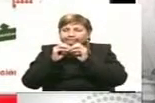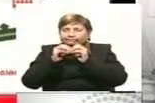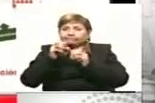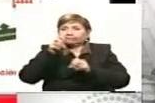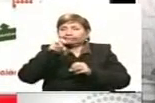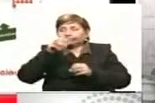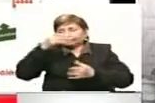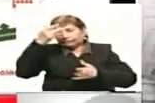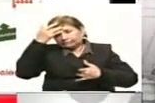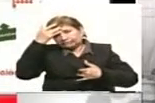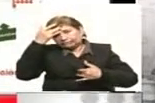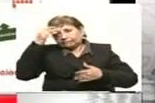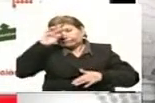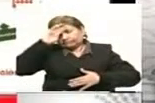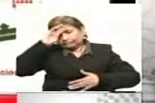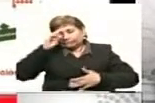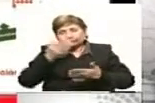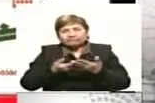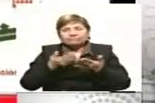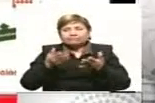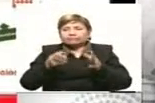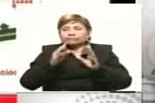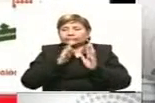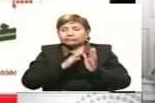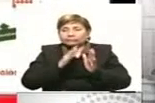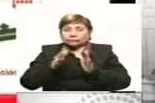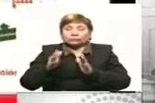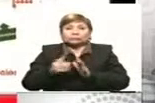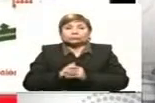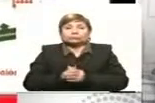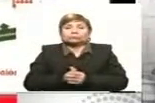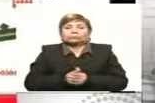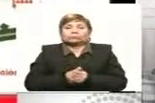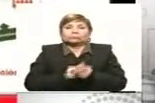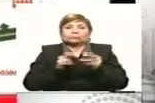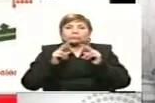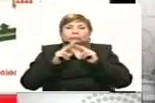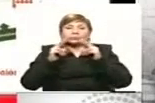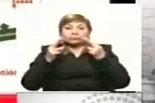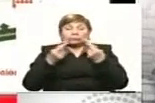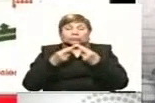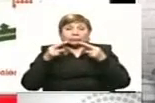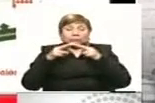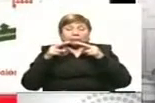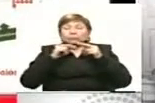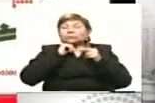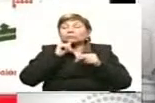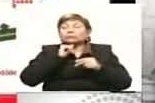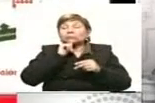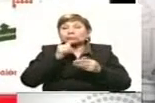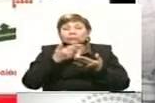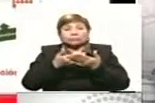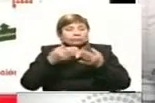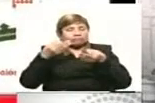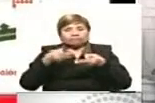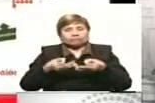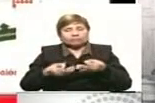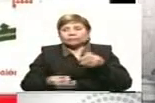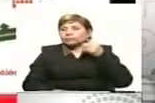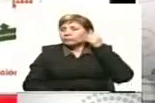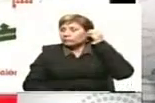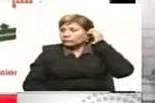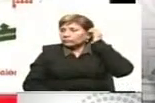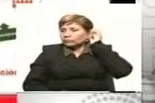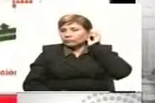lo necesitara, ¿no? Para esto hay que armar una red integrada de salud, que todavía en nuestro país no es una realidad, pero